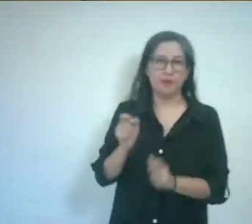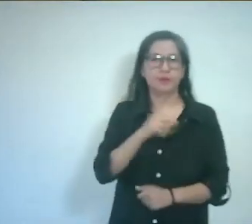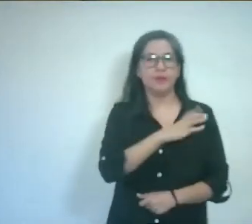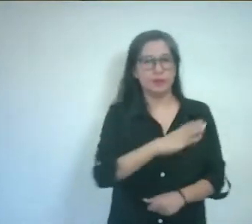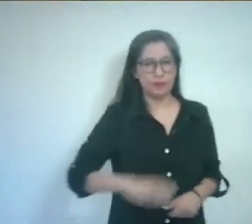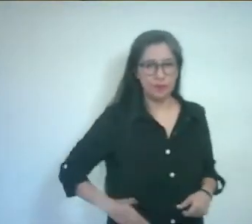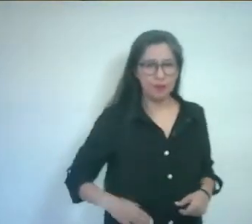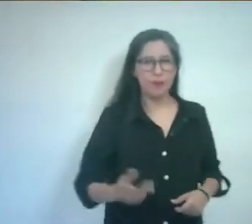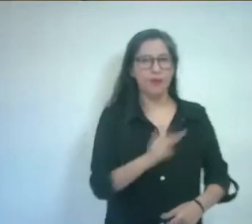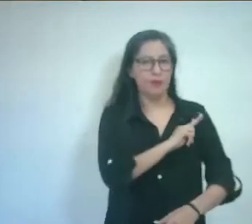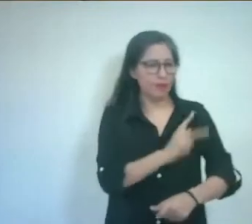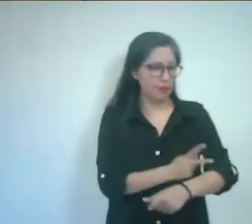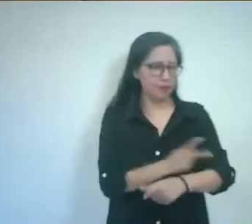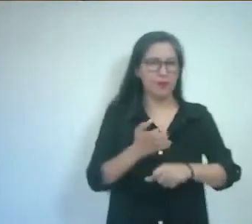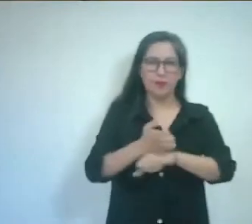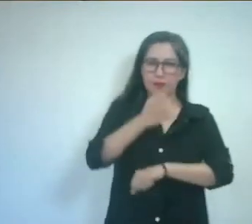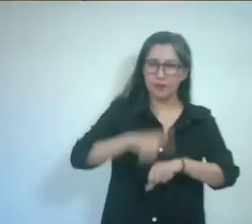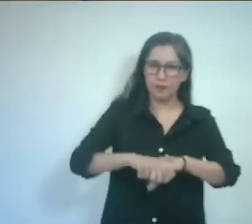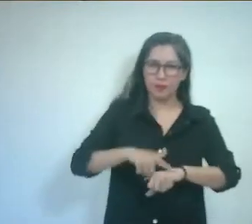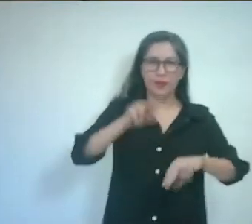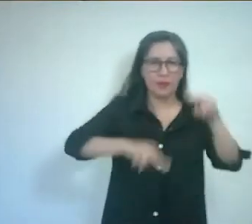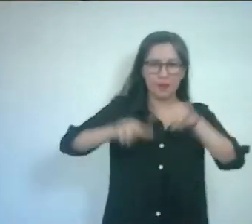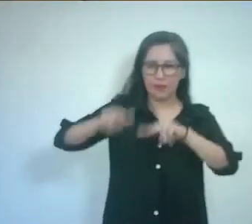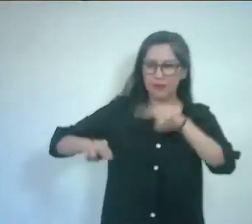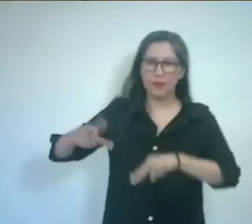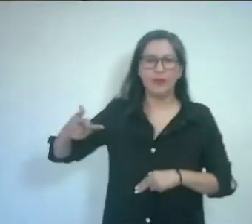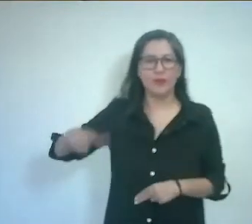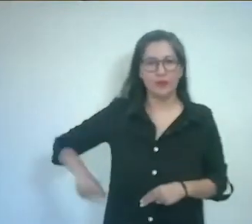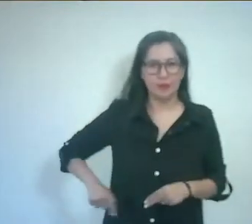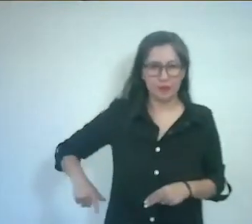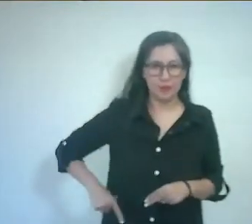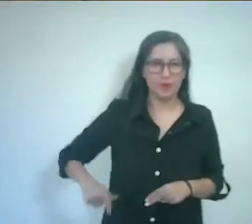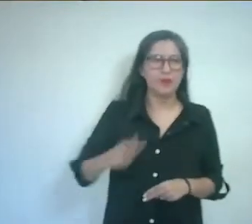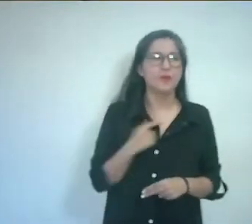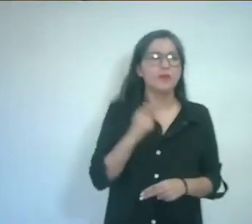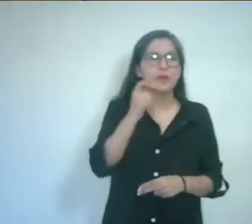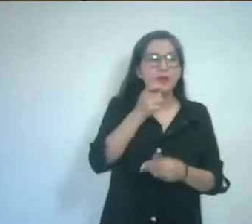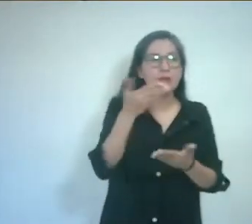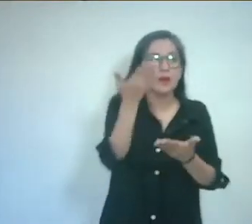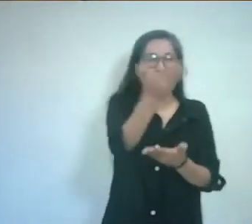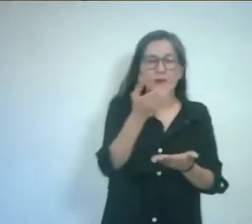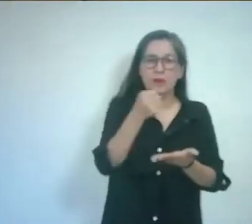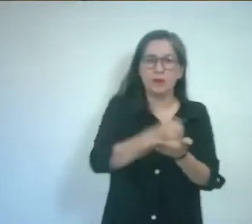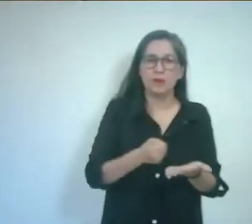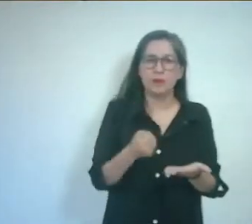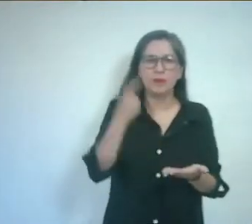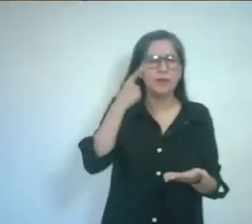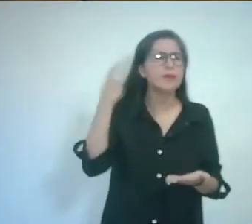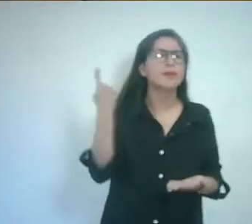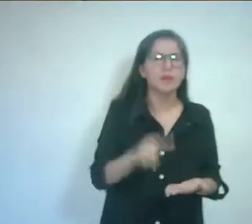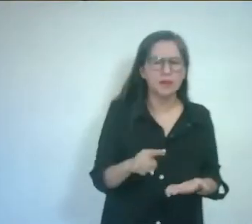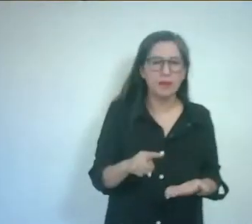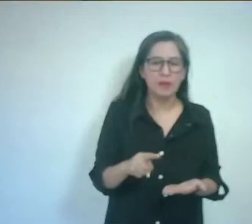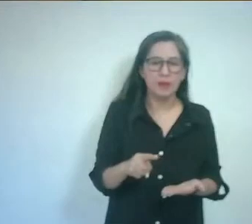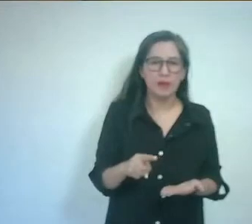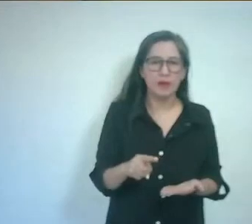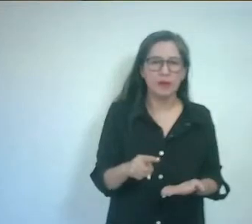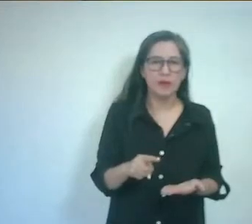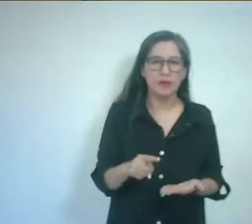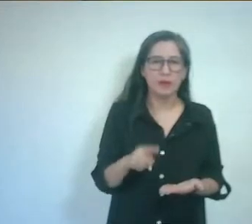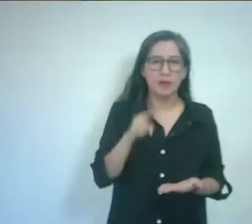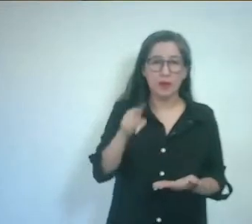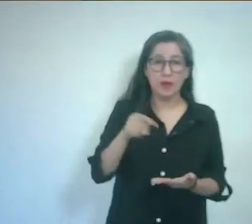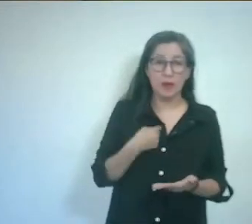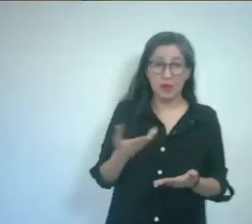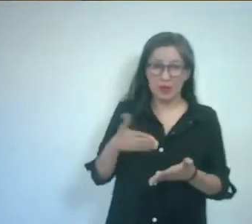poderes estatales, niveles de gobierno, el llamado es para que se abstengan de incidir indebidamente